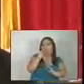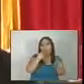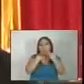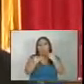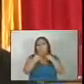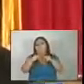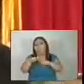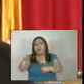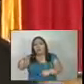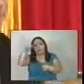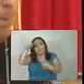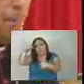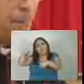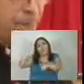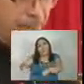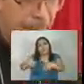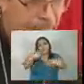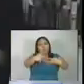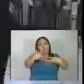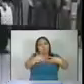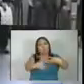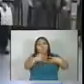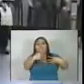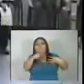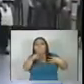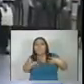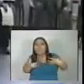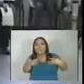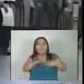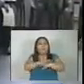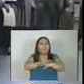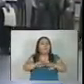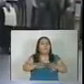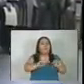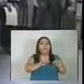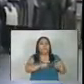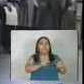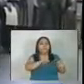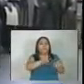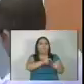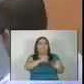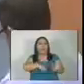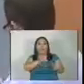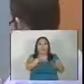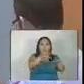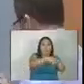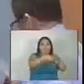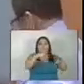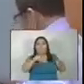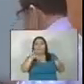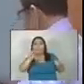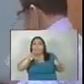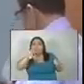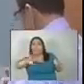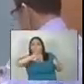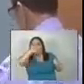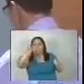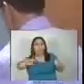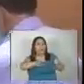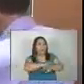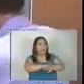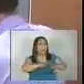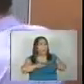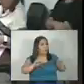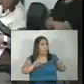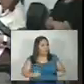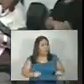arzobispo avaló los cambios que conlleva esta nueva ley, que elimina la posibilidad de retirar el 25% de lo ahorrado por los cotizantes,